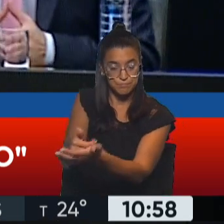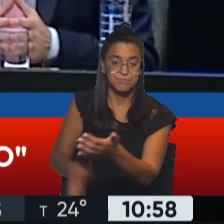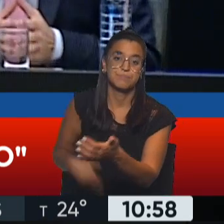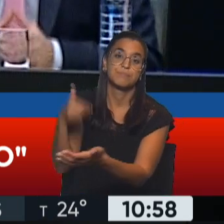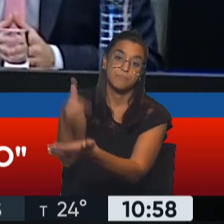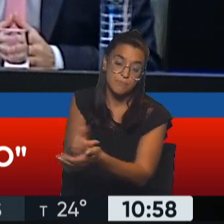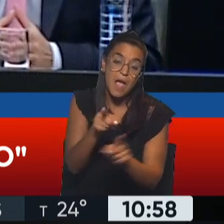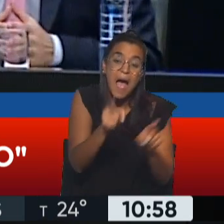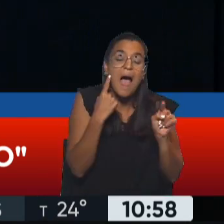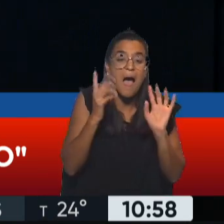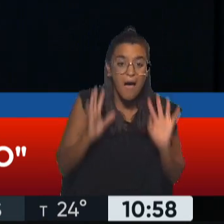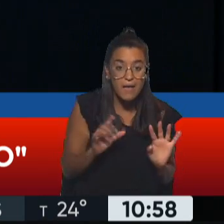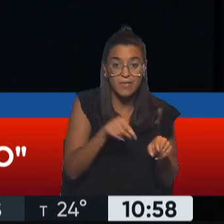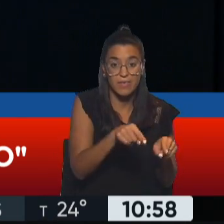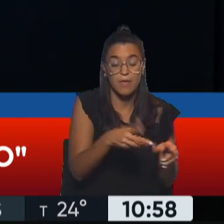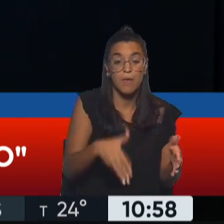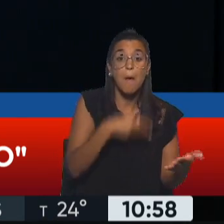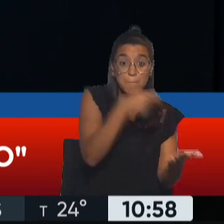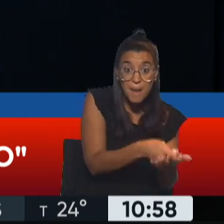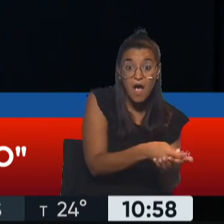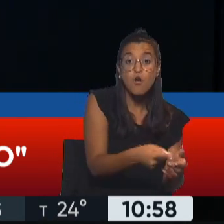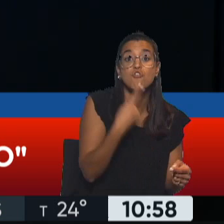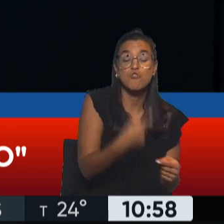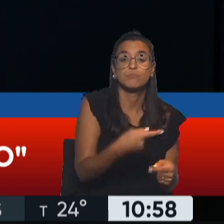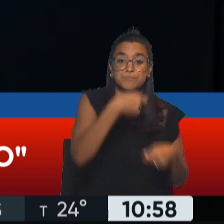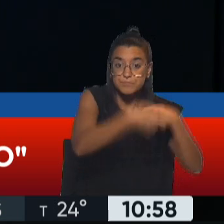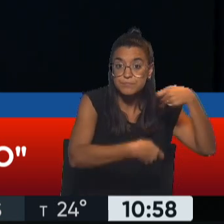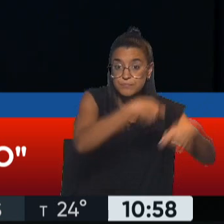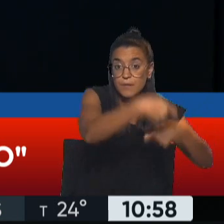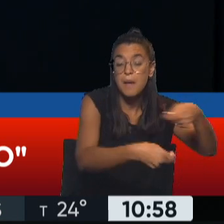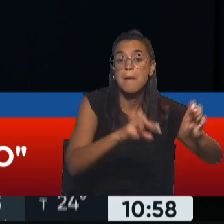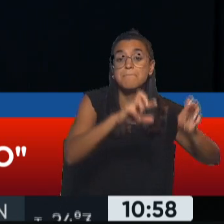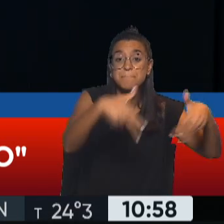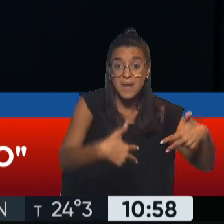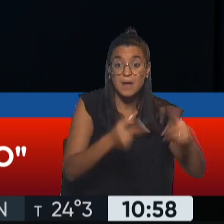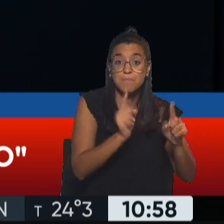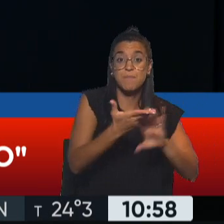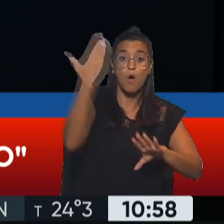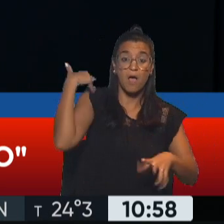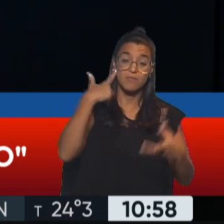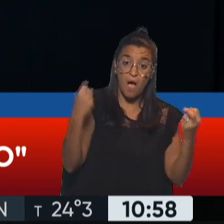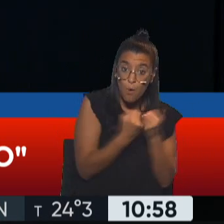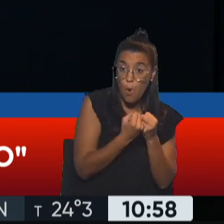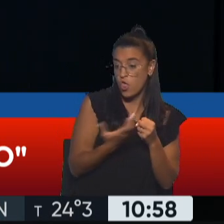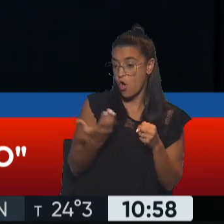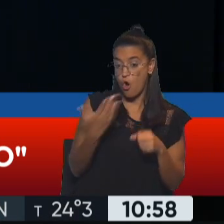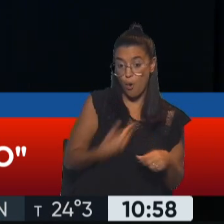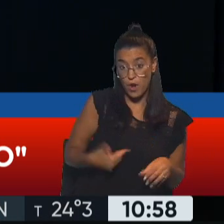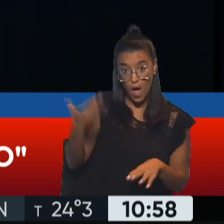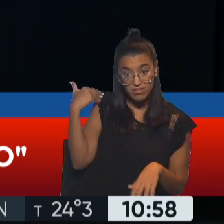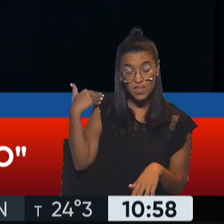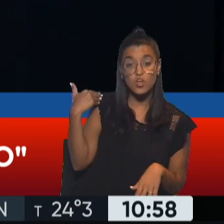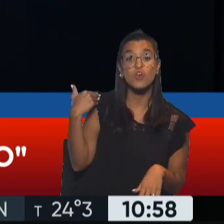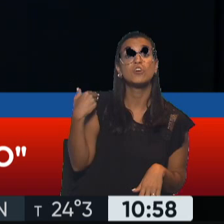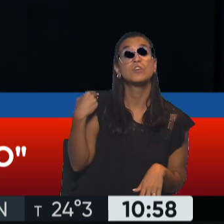se irá, por una parte, haciendo los pagos del programa que había acordado el gobierno anterior y el